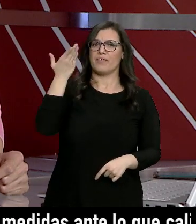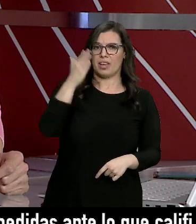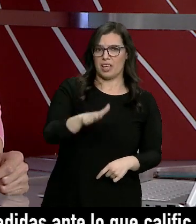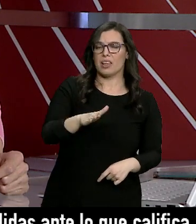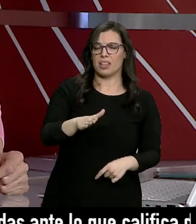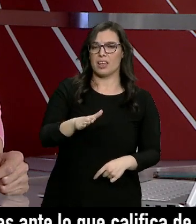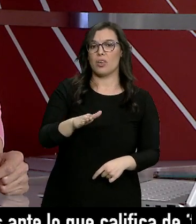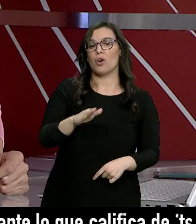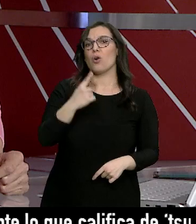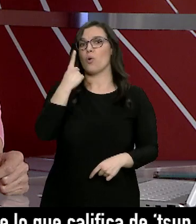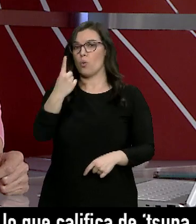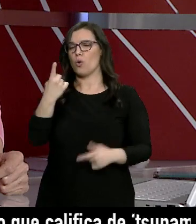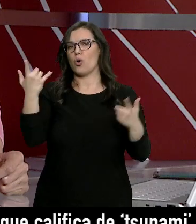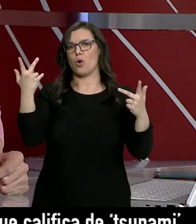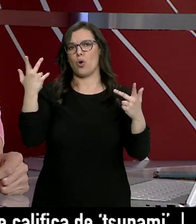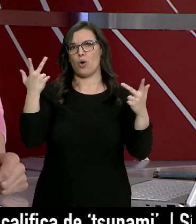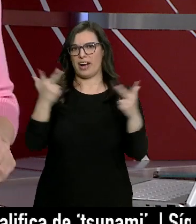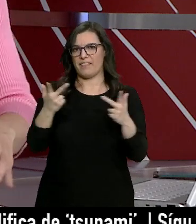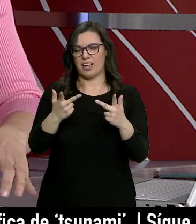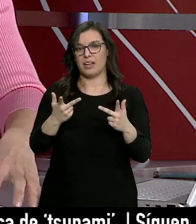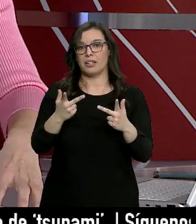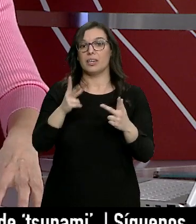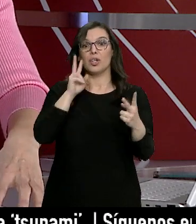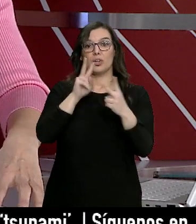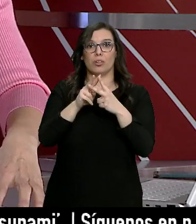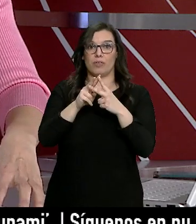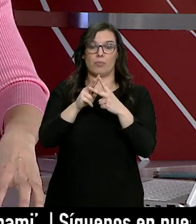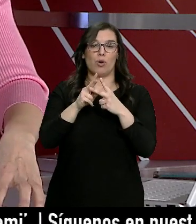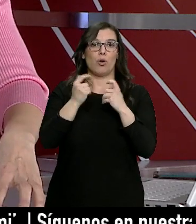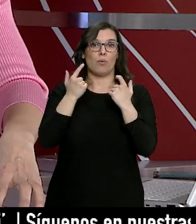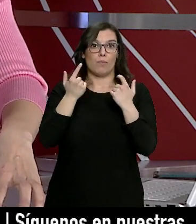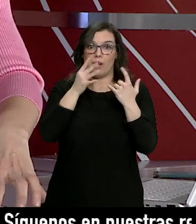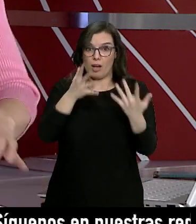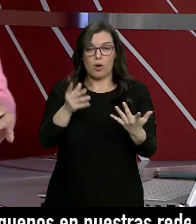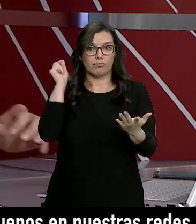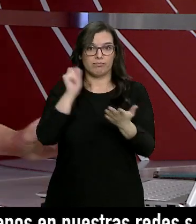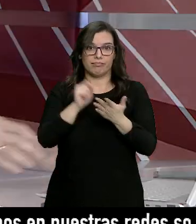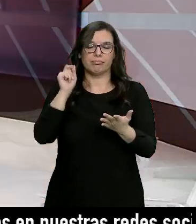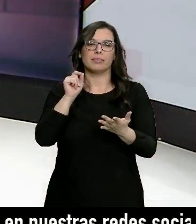finalmente y otra está herida muy grave. Enseguida les ampliamos esta información. Hasta ahora.